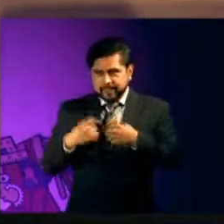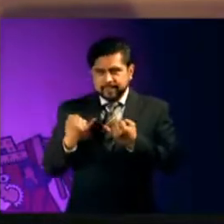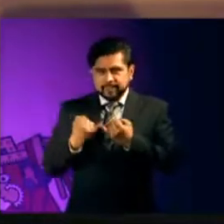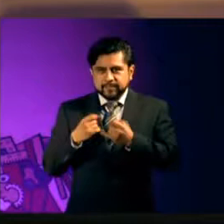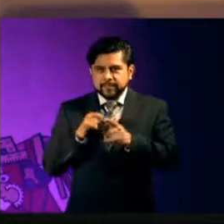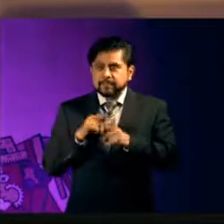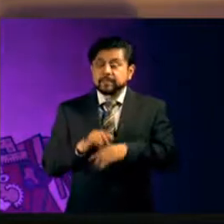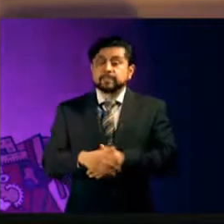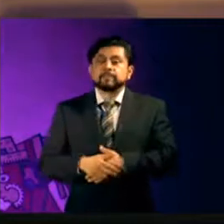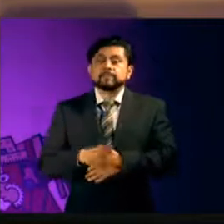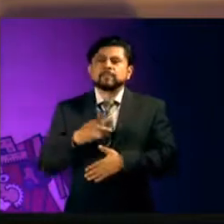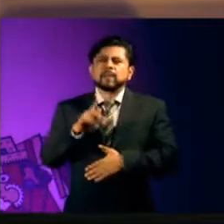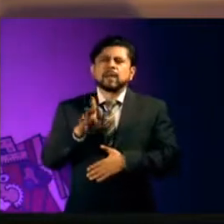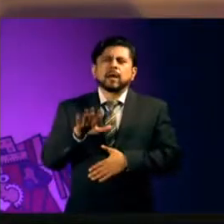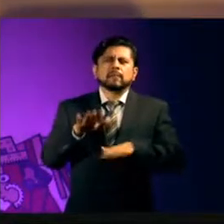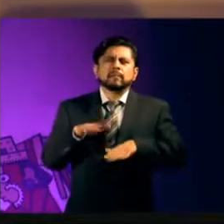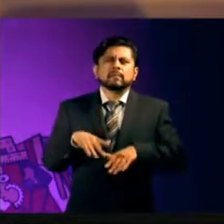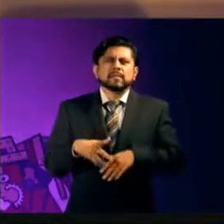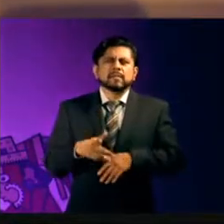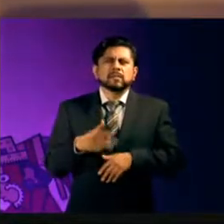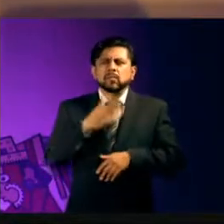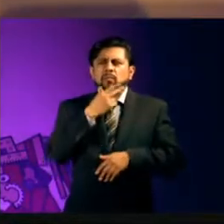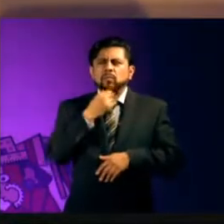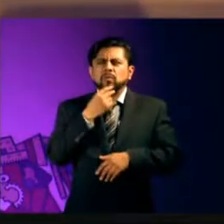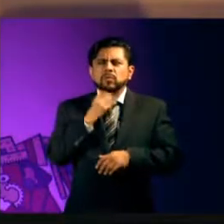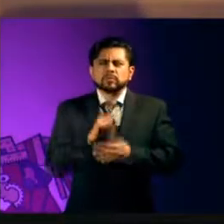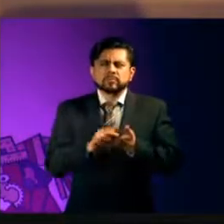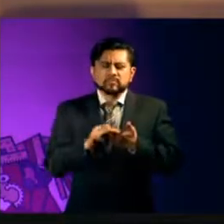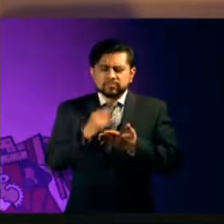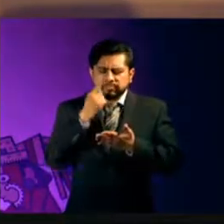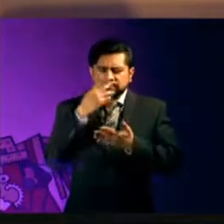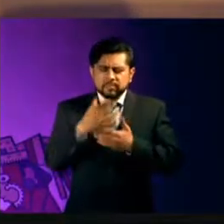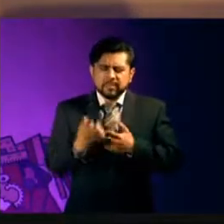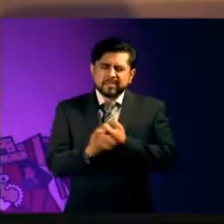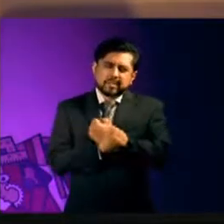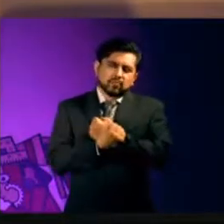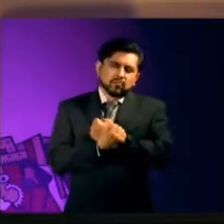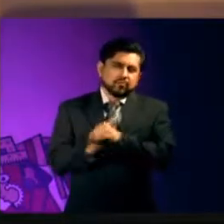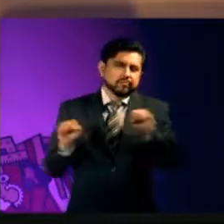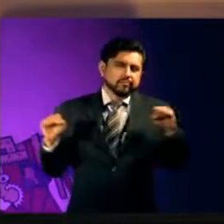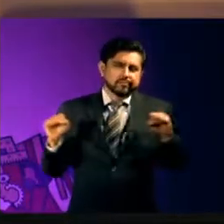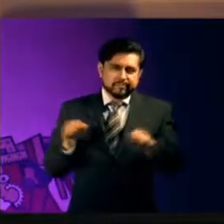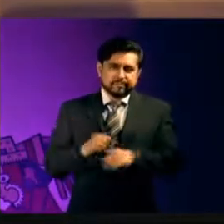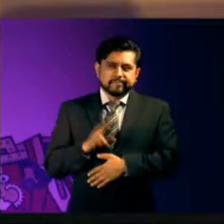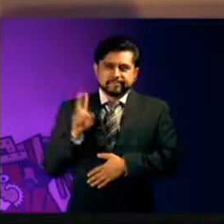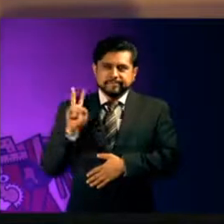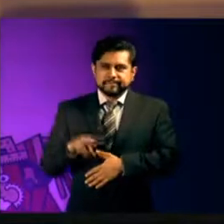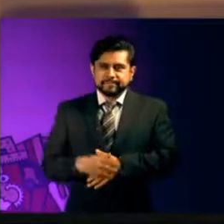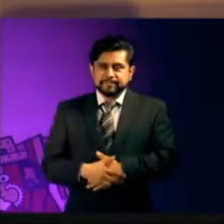es muy aburrido cuando los hombres se escriben como hombres ya es muy aburrido